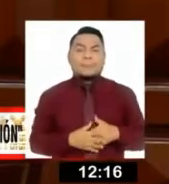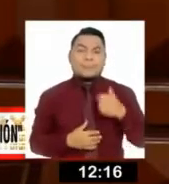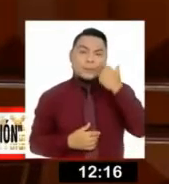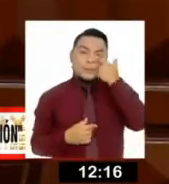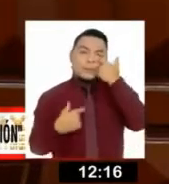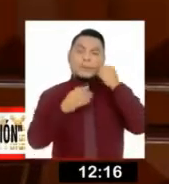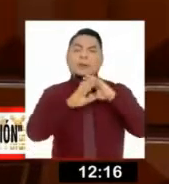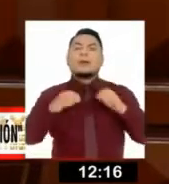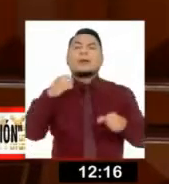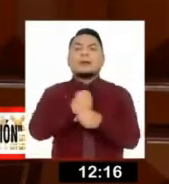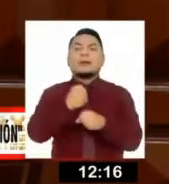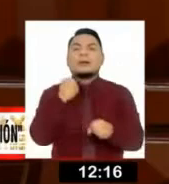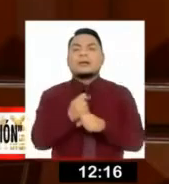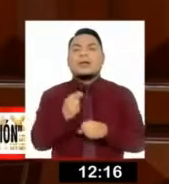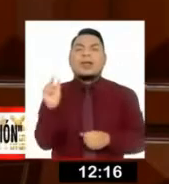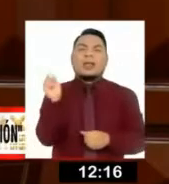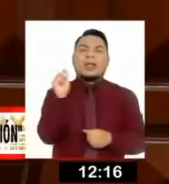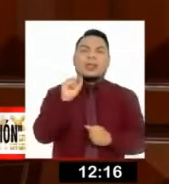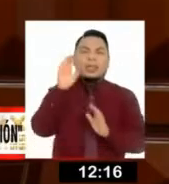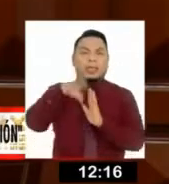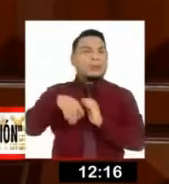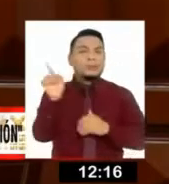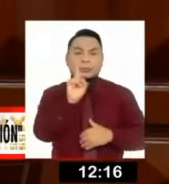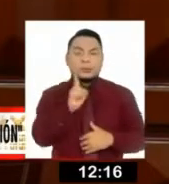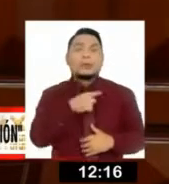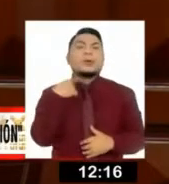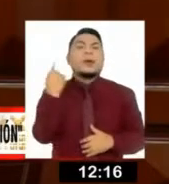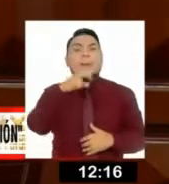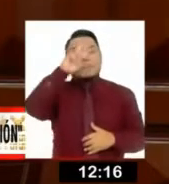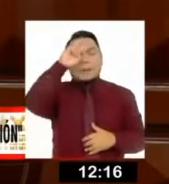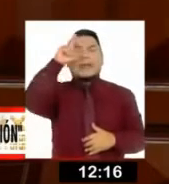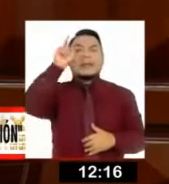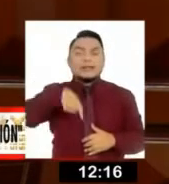No más trabajos precarios. El país necesita